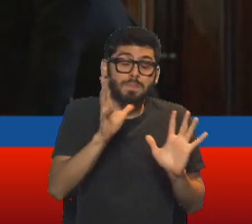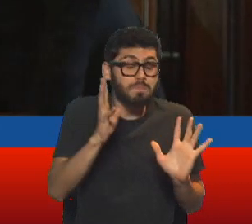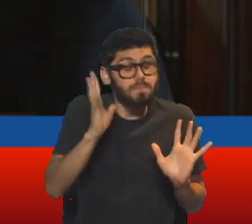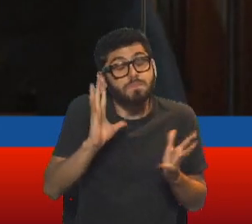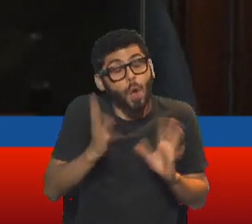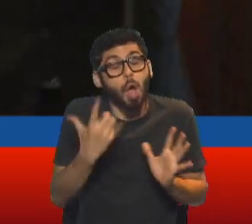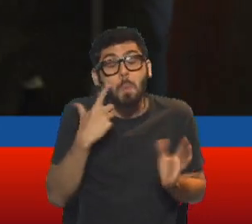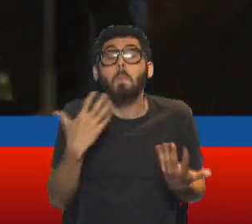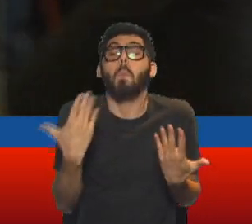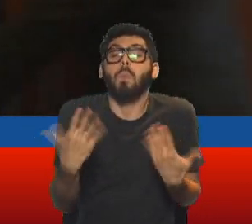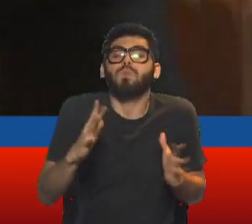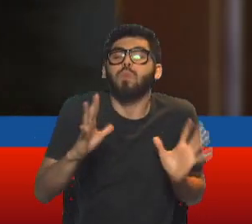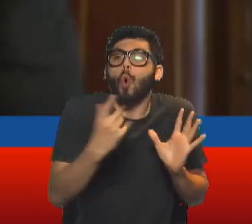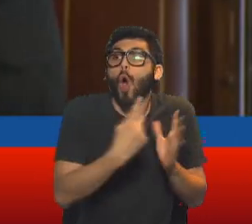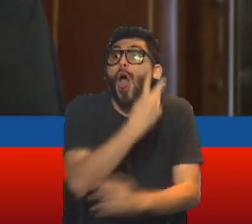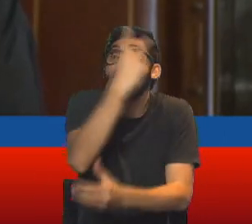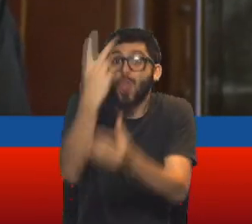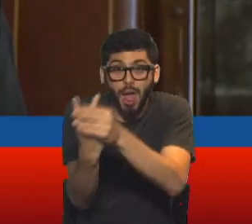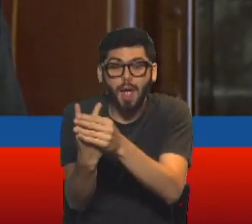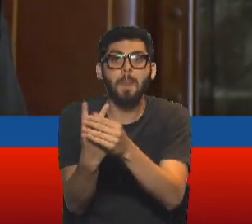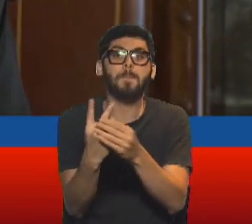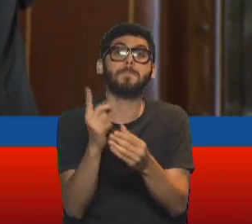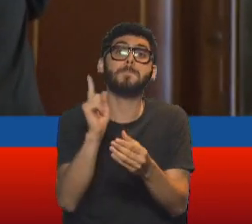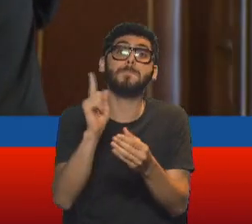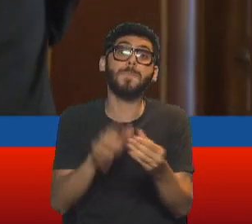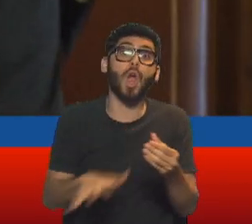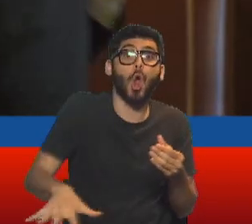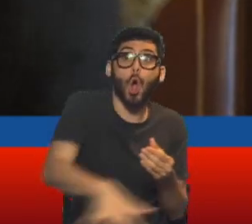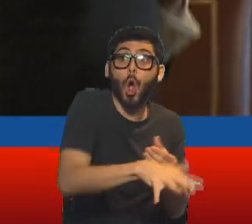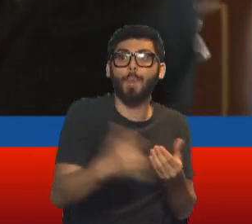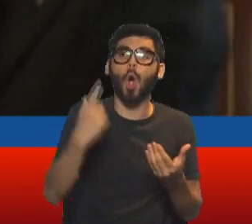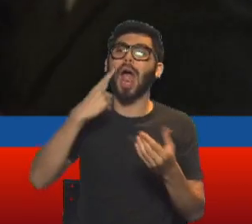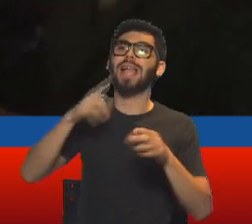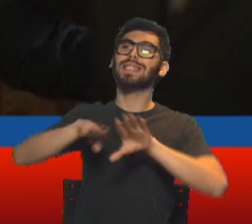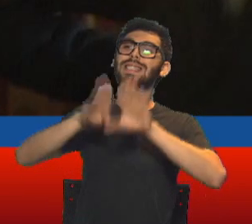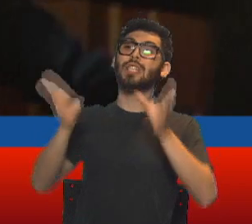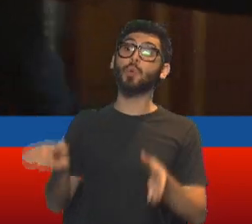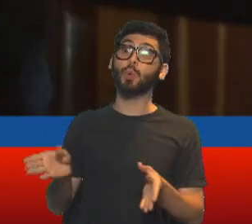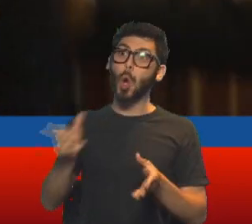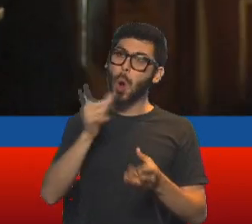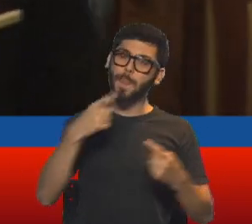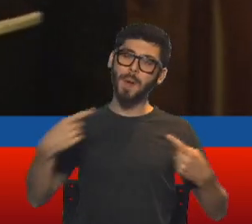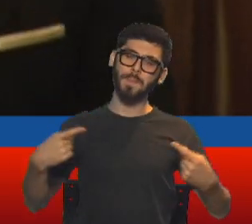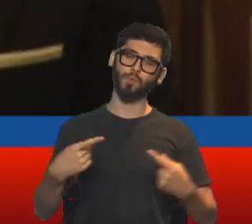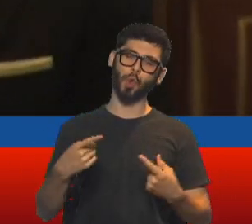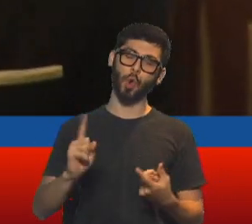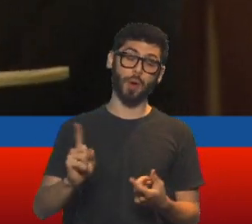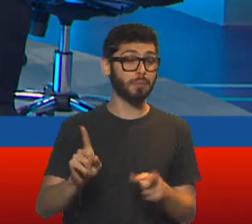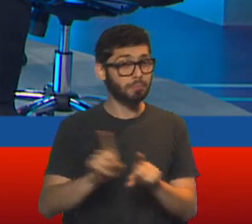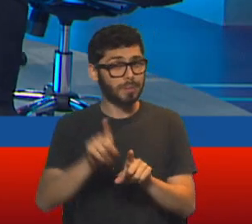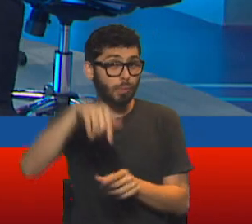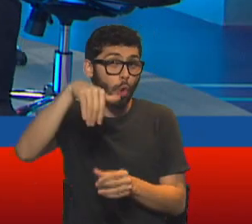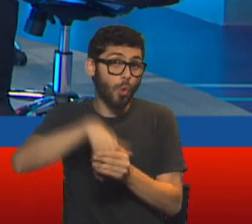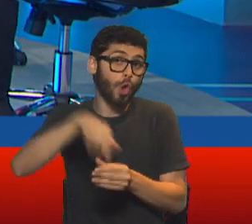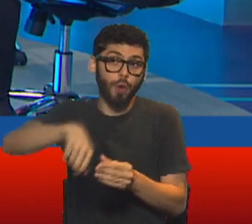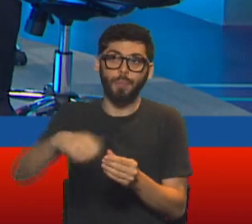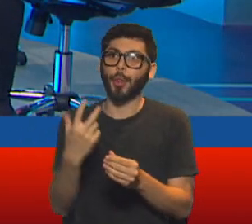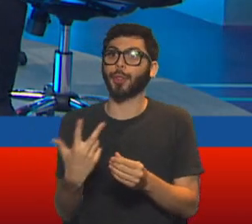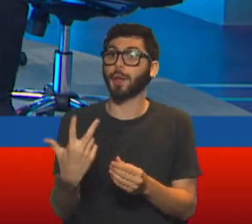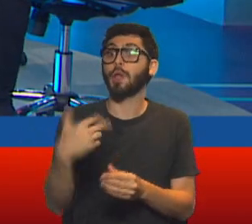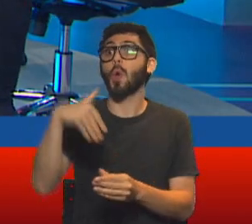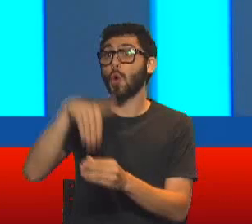va a llevar adelante una reforma de estas características. De hecho, ni siquiera nunca nos llamó a nosotros para conversar sobre el tema y ni